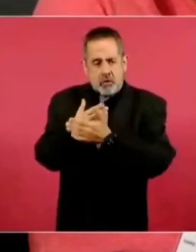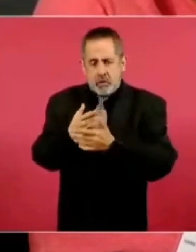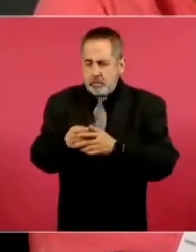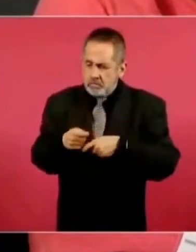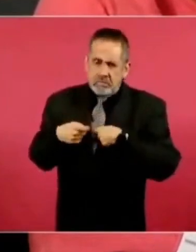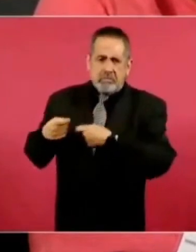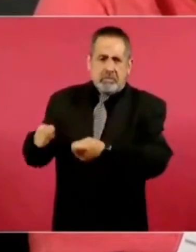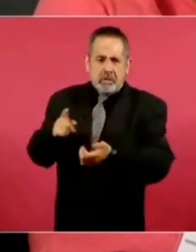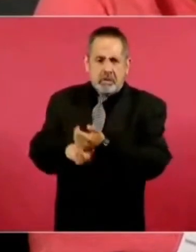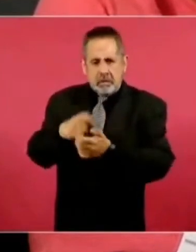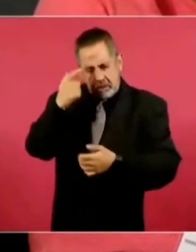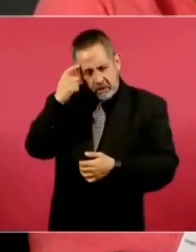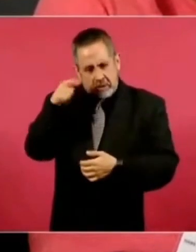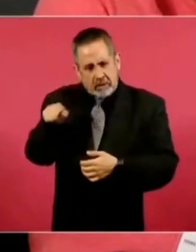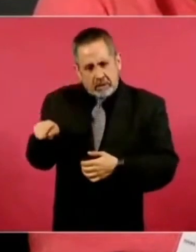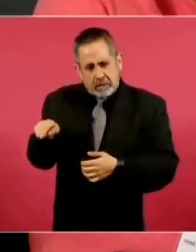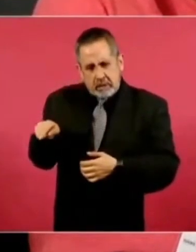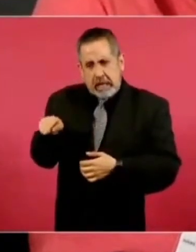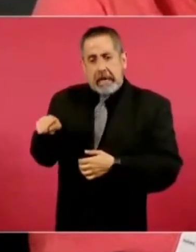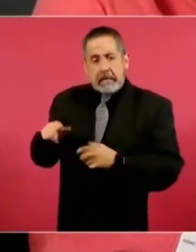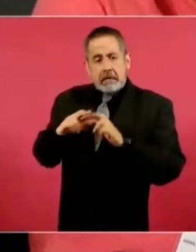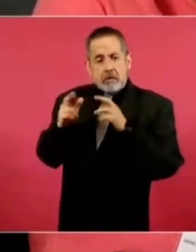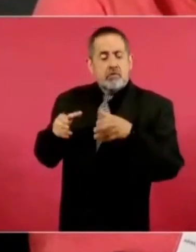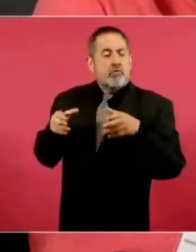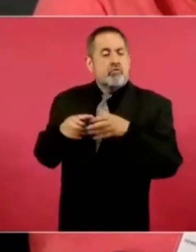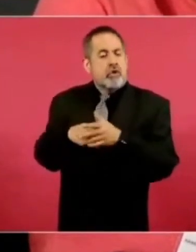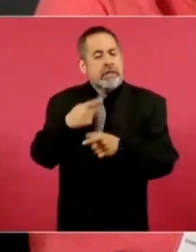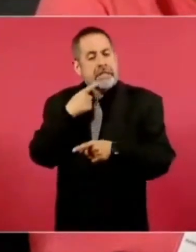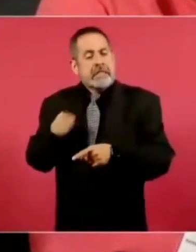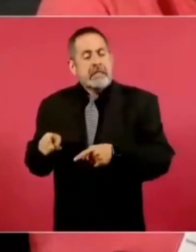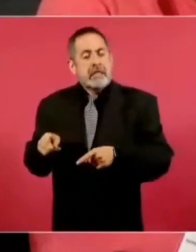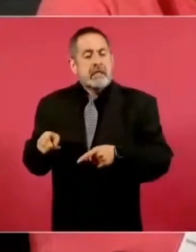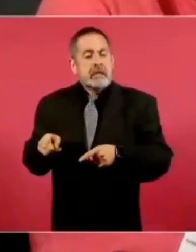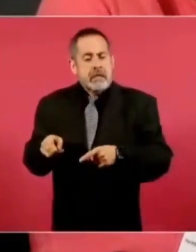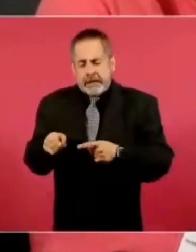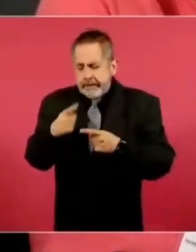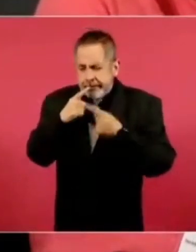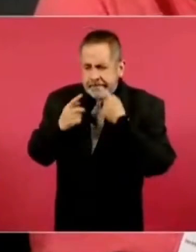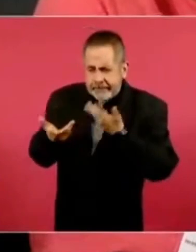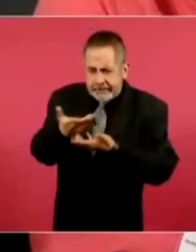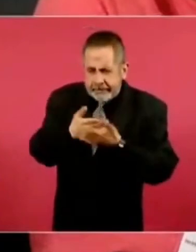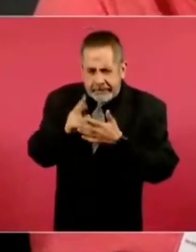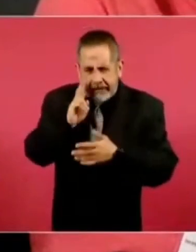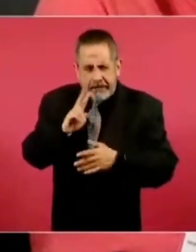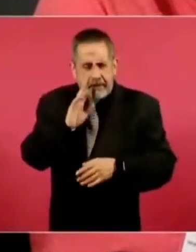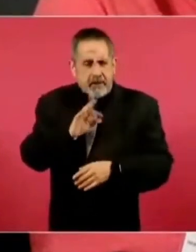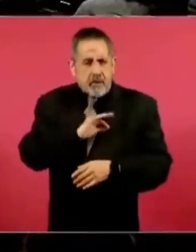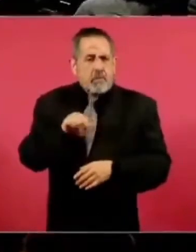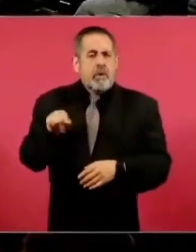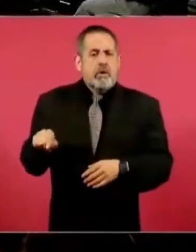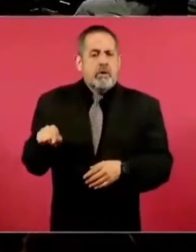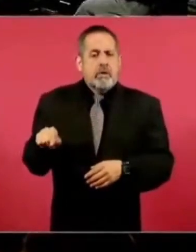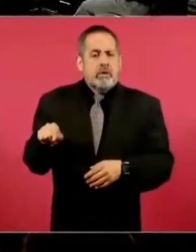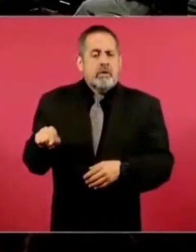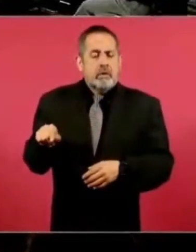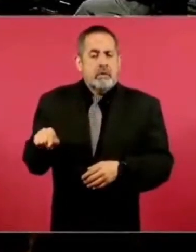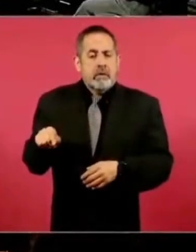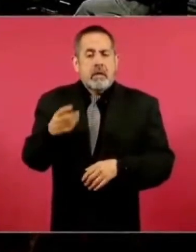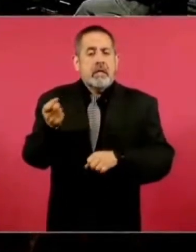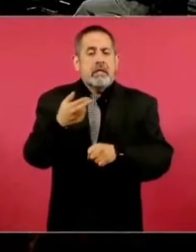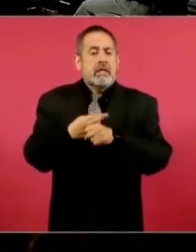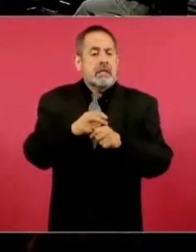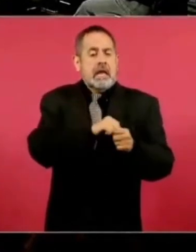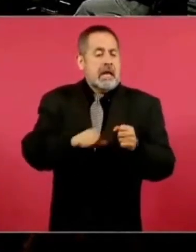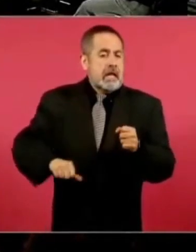mal me fallan mis fuentes, pues estuvo en esa reunión. Se analizó esta posibilidad por parte de la Secretaría de Alcalde